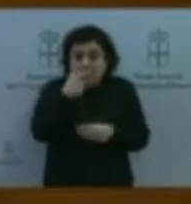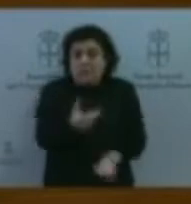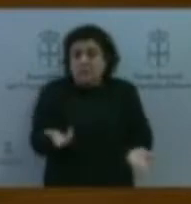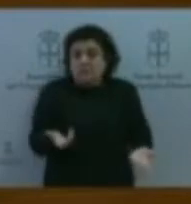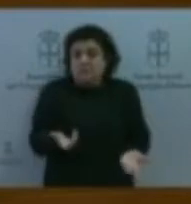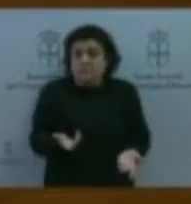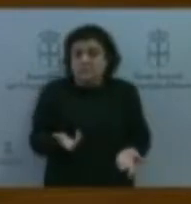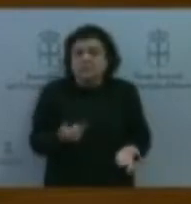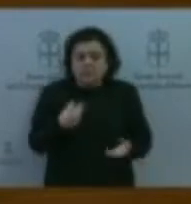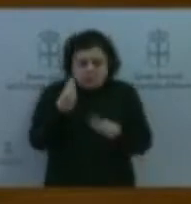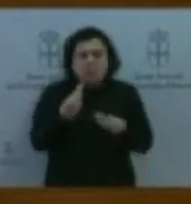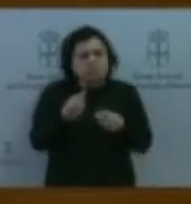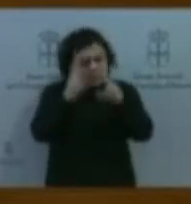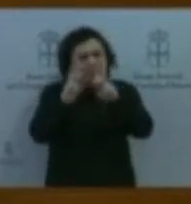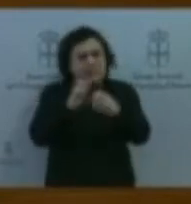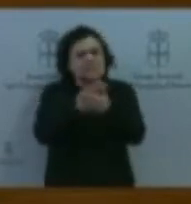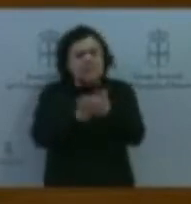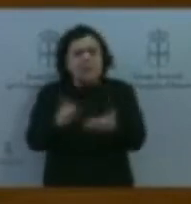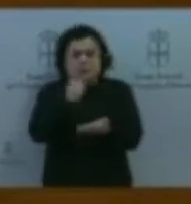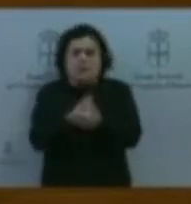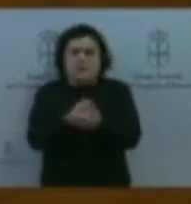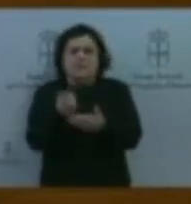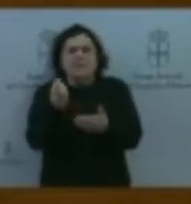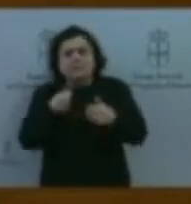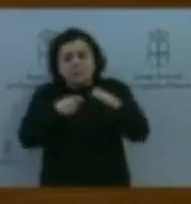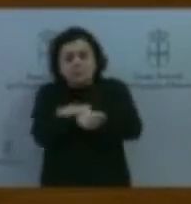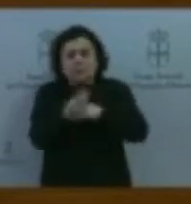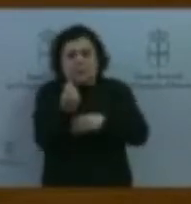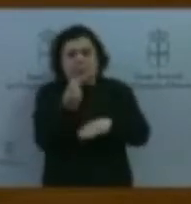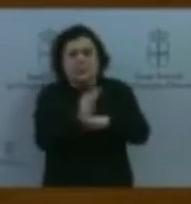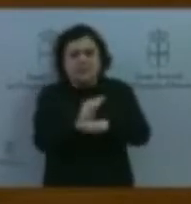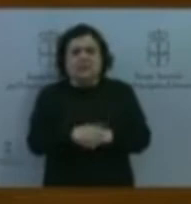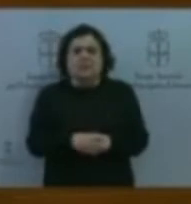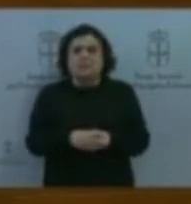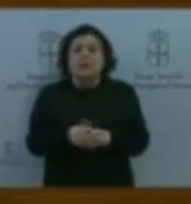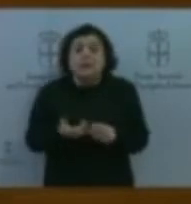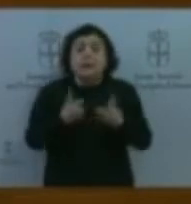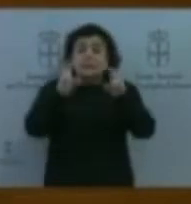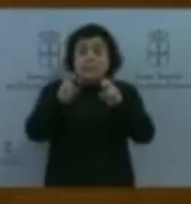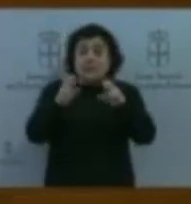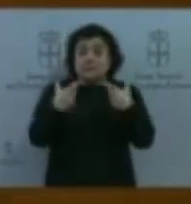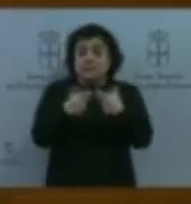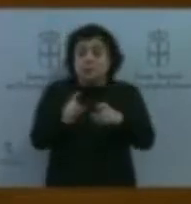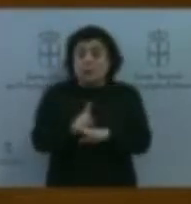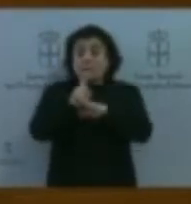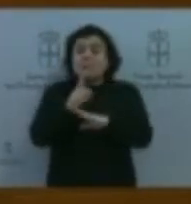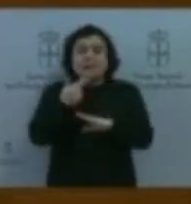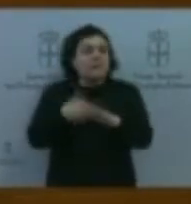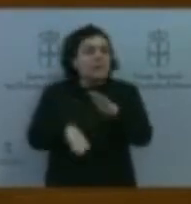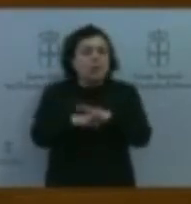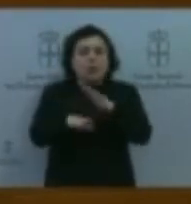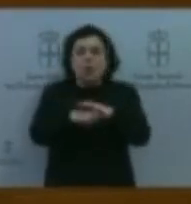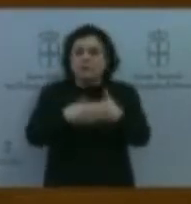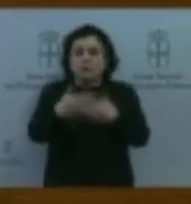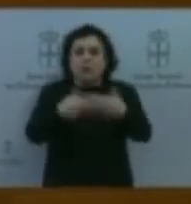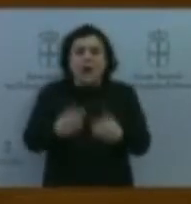¿no? Y en materia de sector primario tenemos que continuar una inercia que yo creo que ha sido positiva en la pandemia. Ha sido de las pocas cosas,